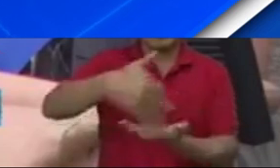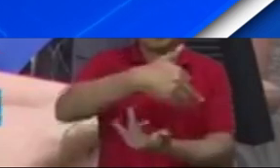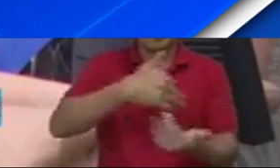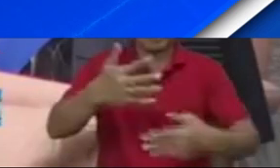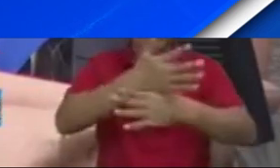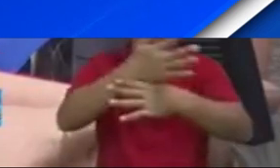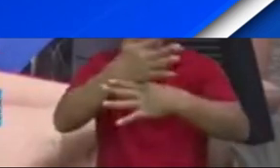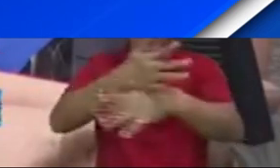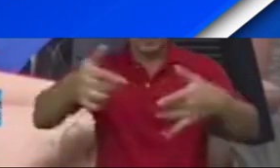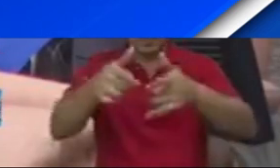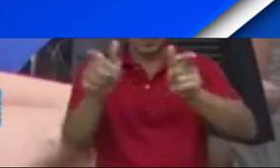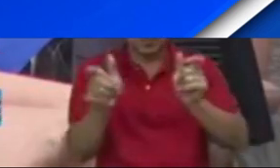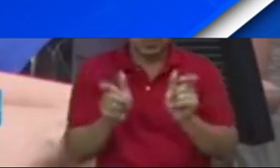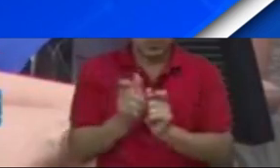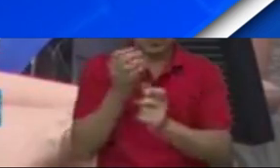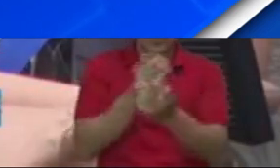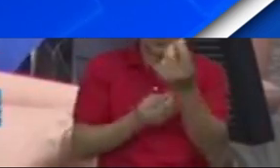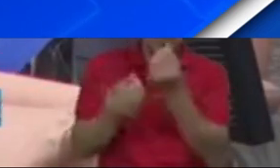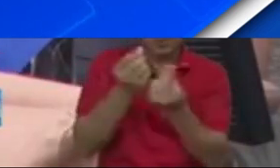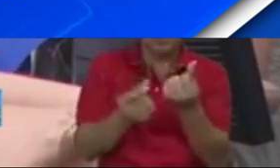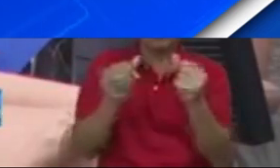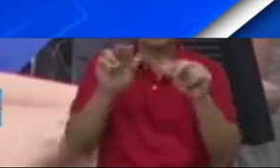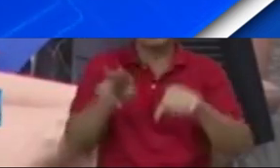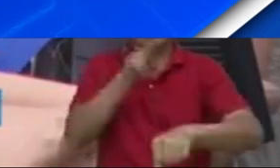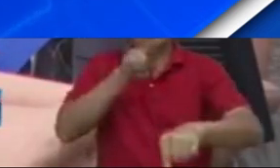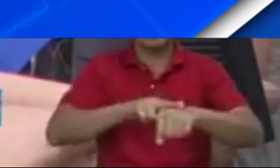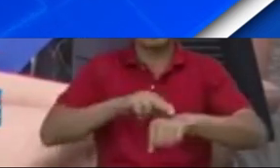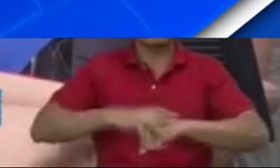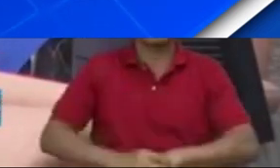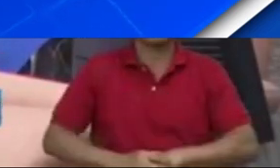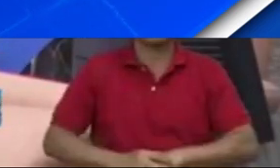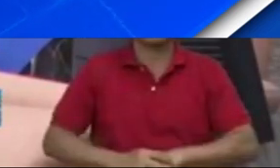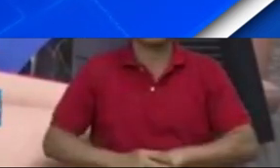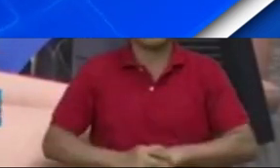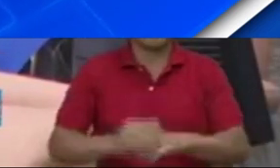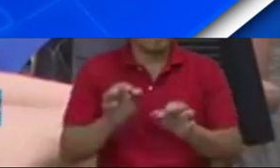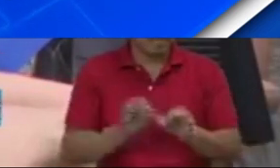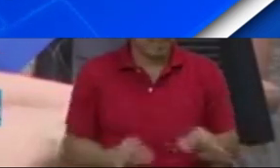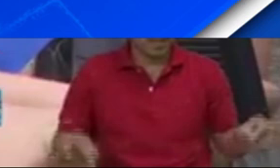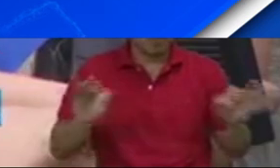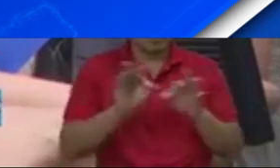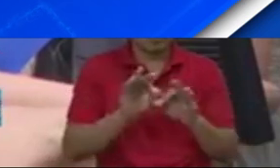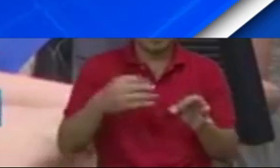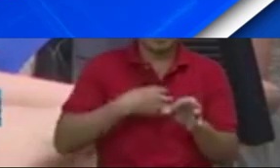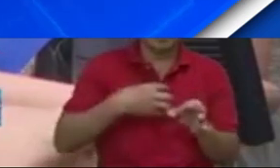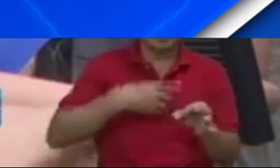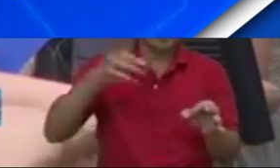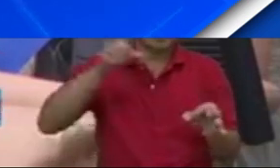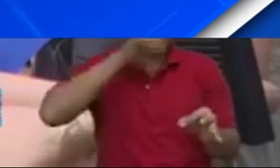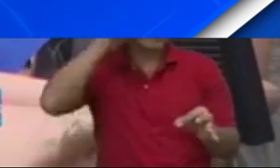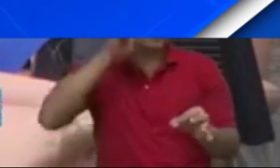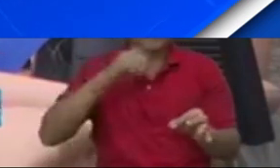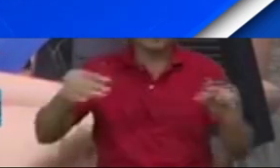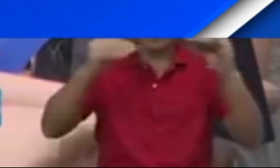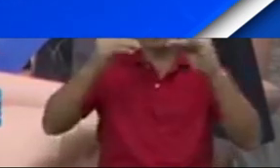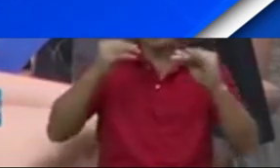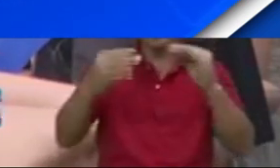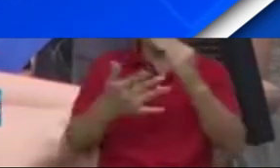sectores económicos nacionales. Aspectos fundamentales sobre el desarrollo de la educación técnica y